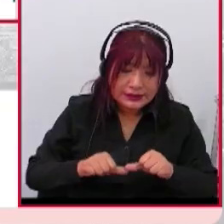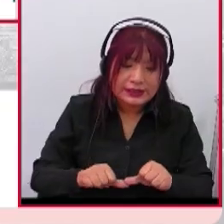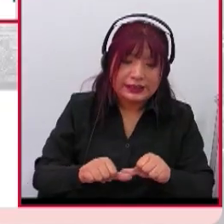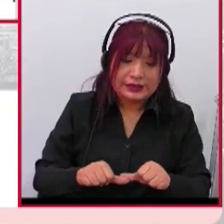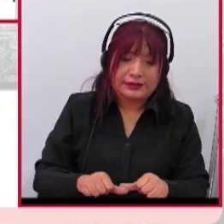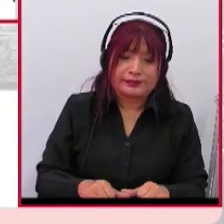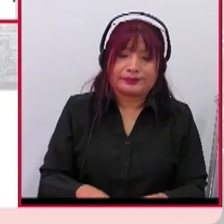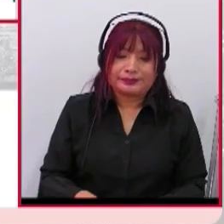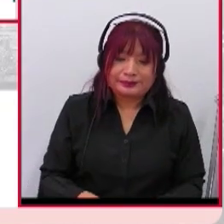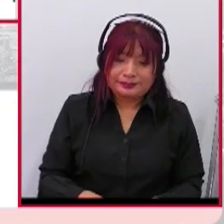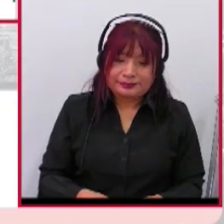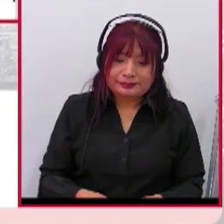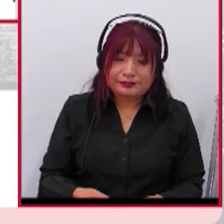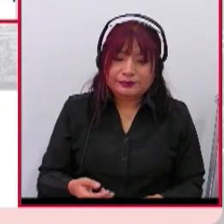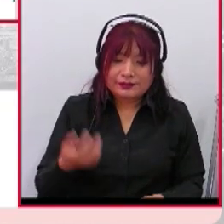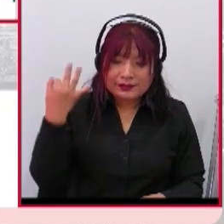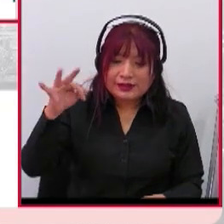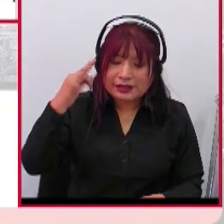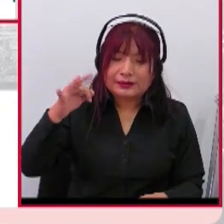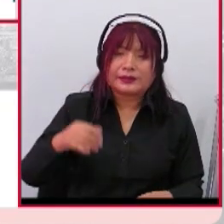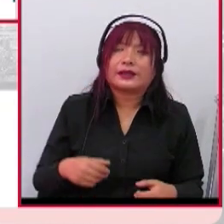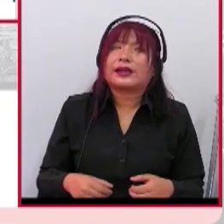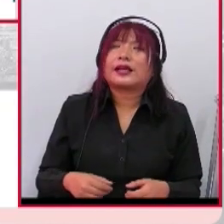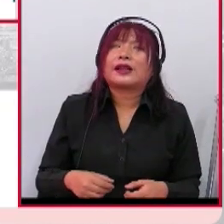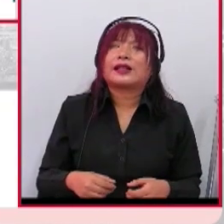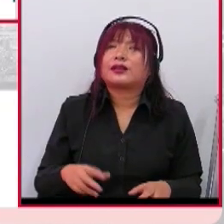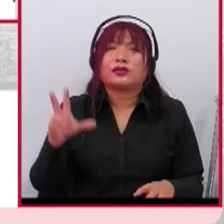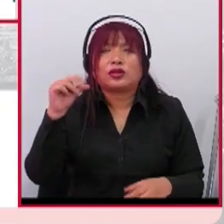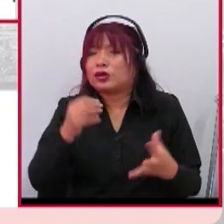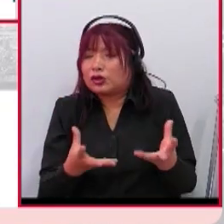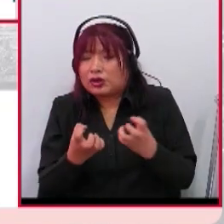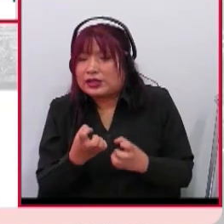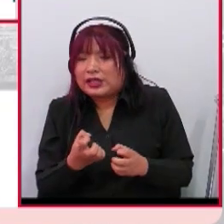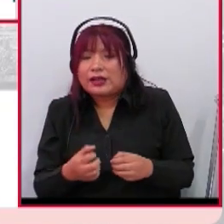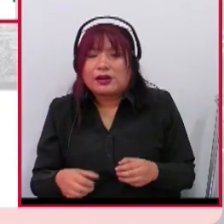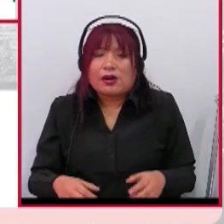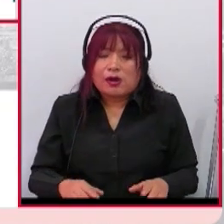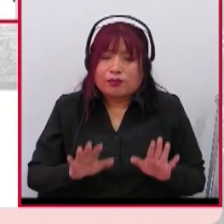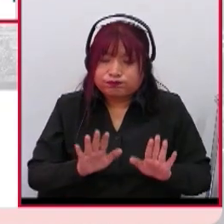Y siempre, no voy a detenerme en esto, pero ahí